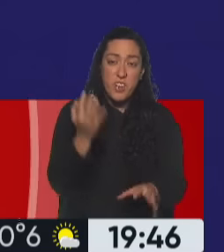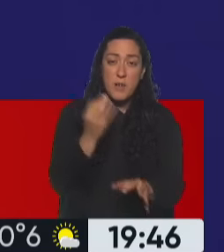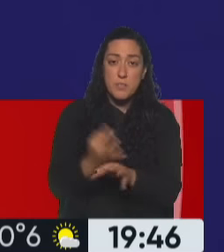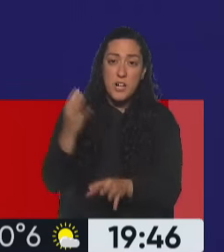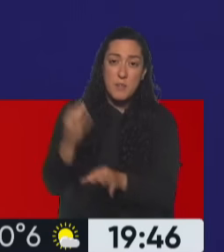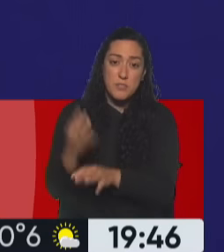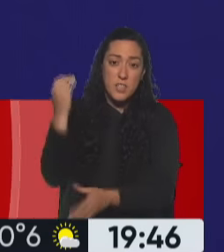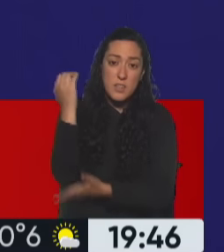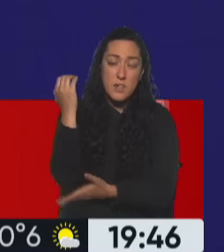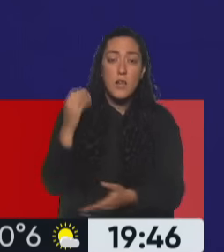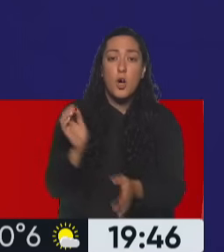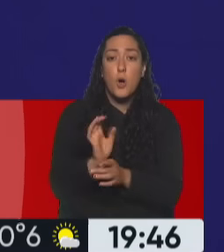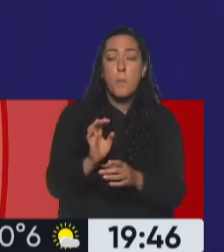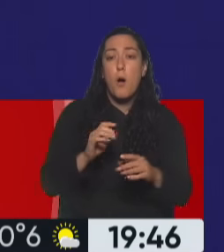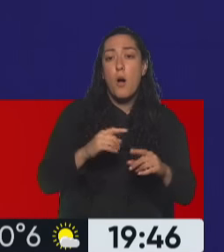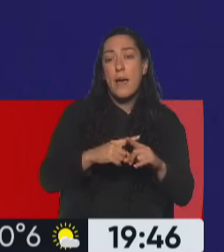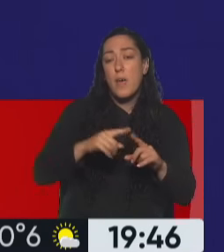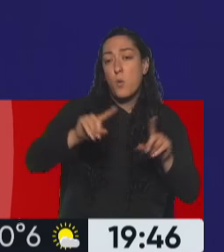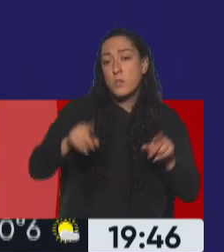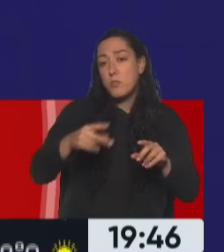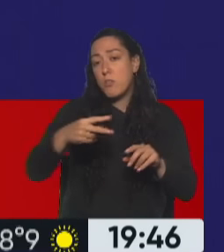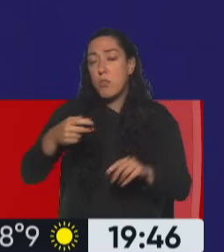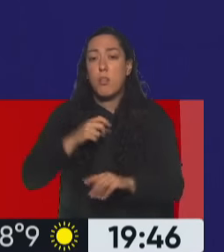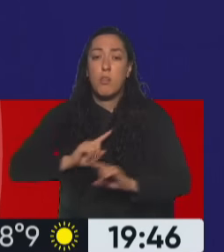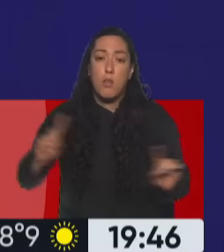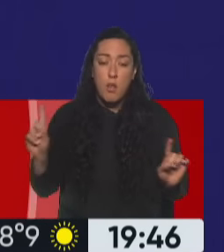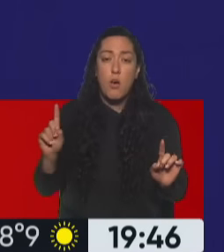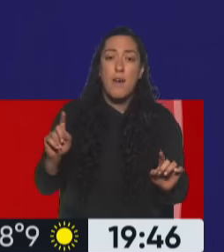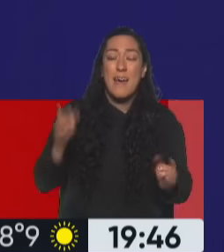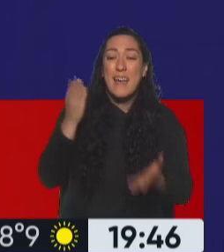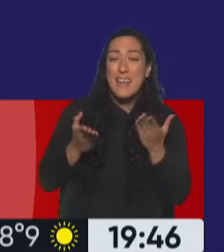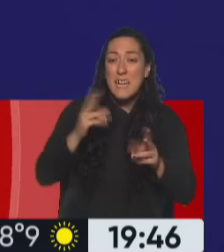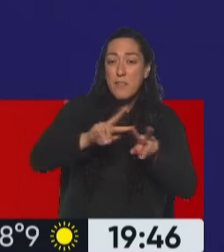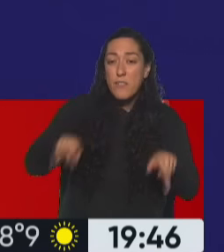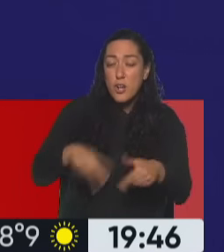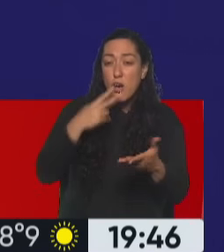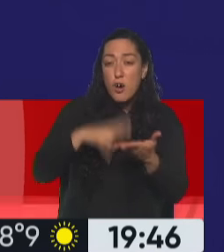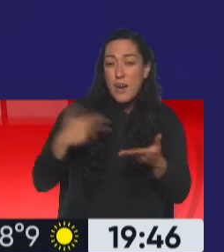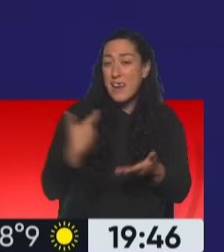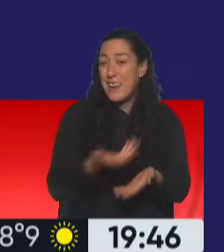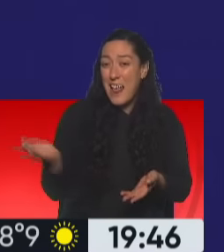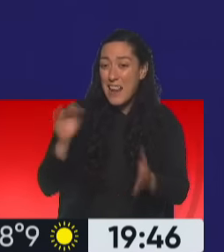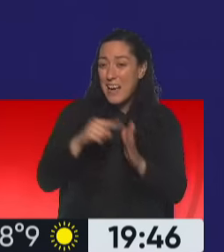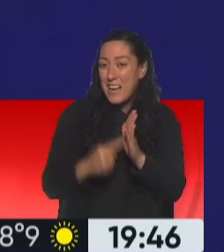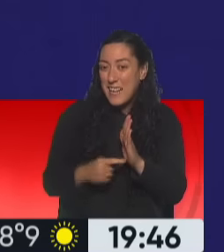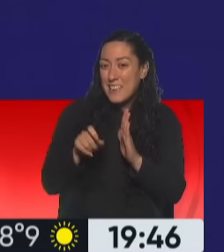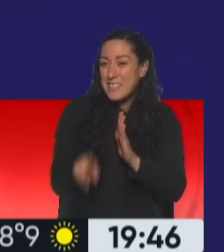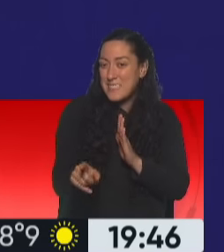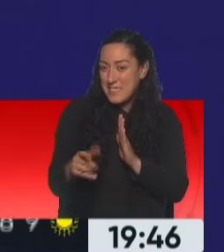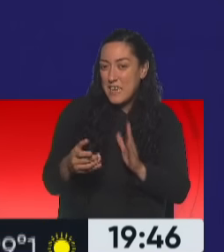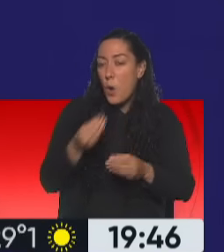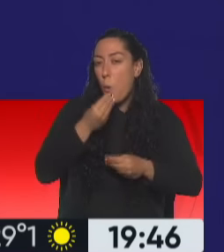sistema de ecuaciones es equilibrio general. No, el sistema de equilibrio general tiene unas determinadas características las ecuaciones. No